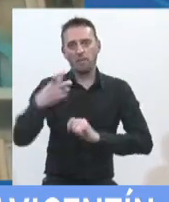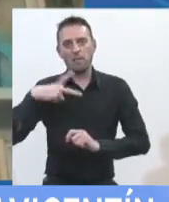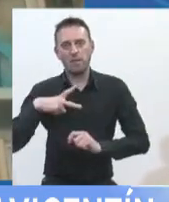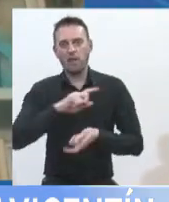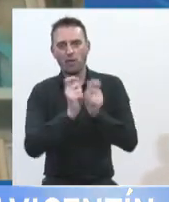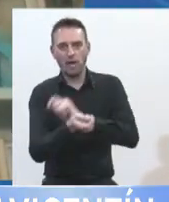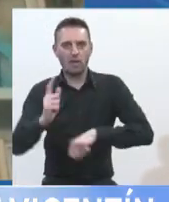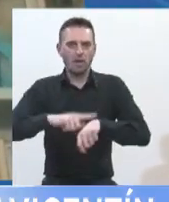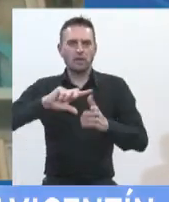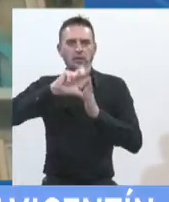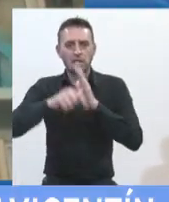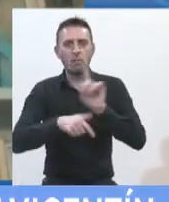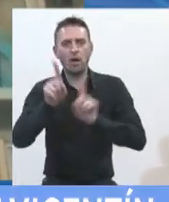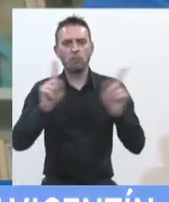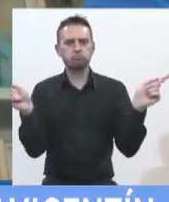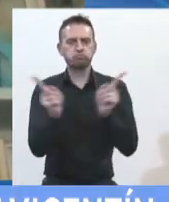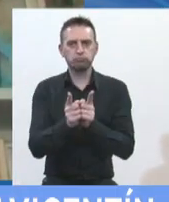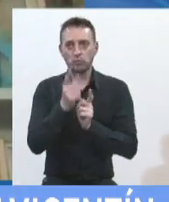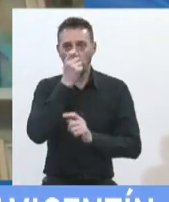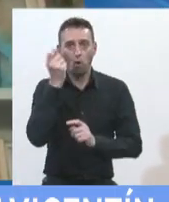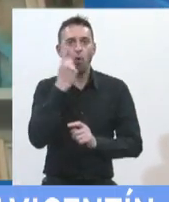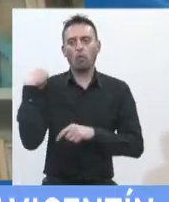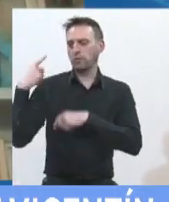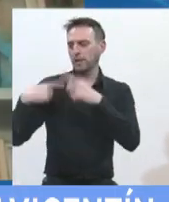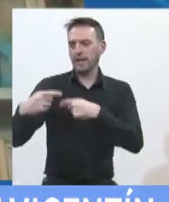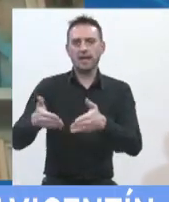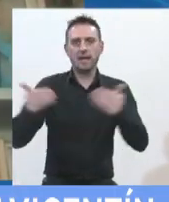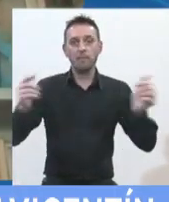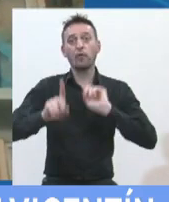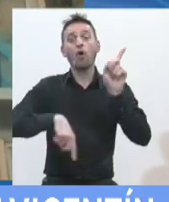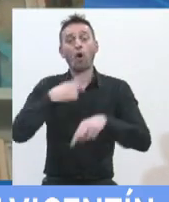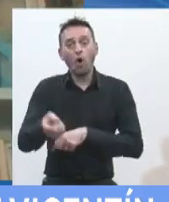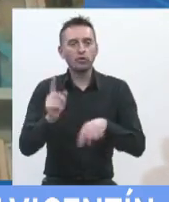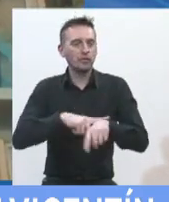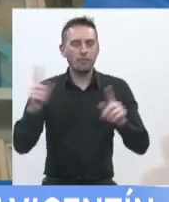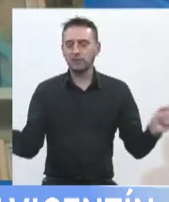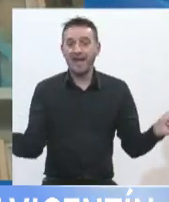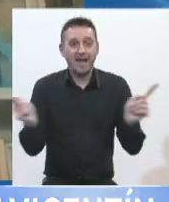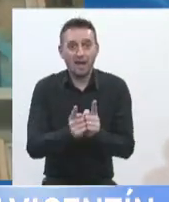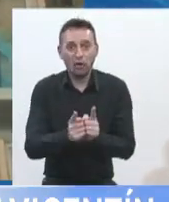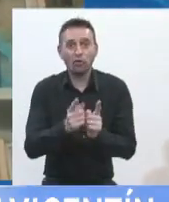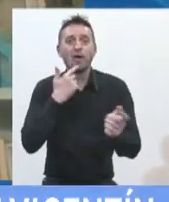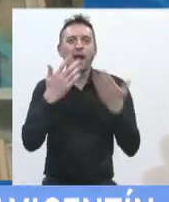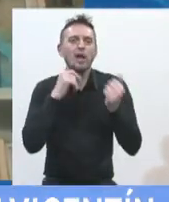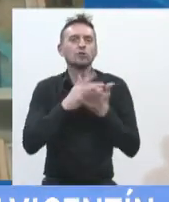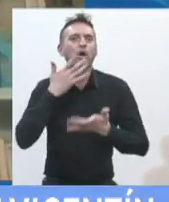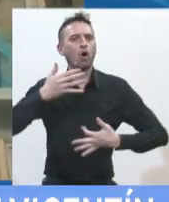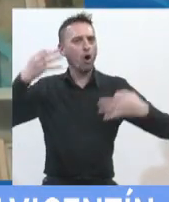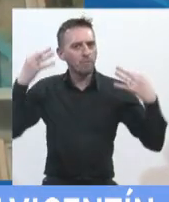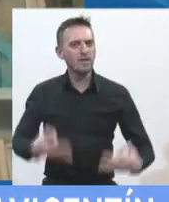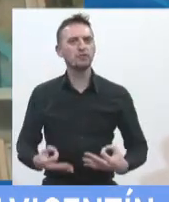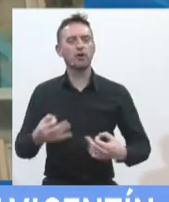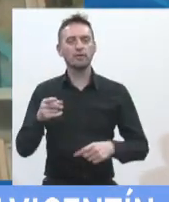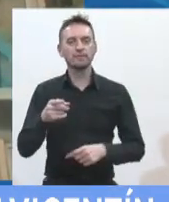tiempos largos otros los vemos en vida en una sola generación y otros son tan cortos que hay algunos que hablan de convicciones